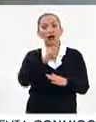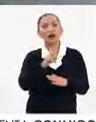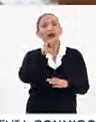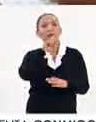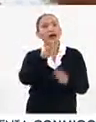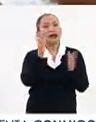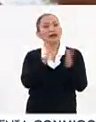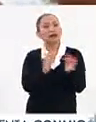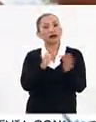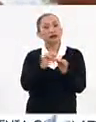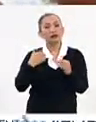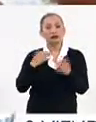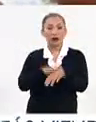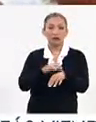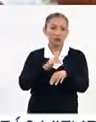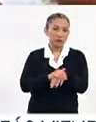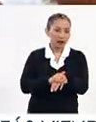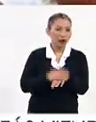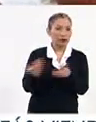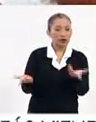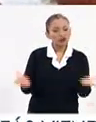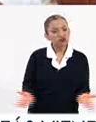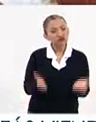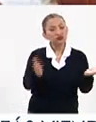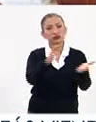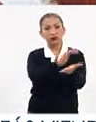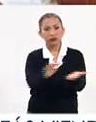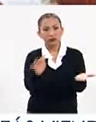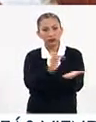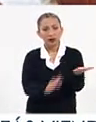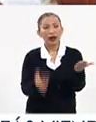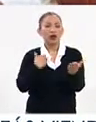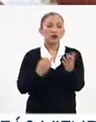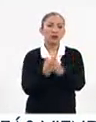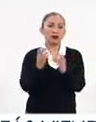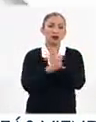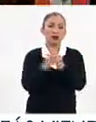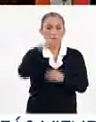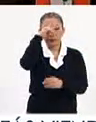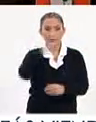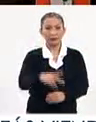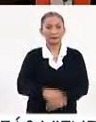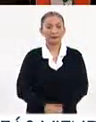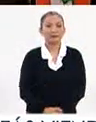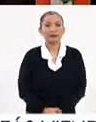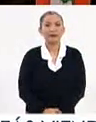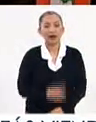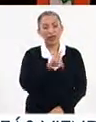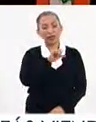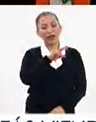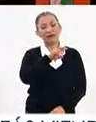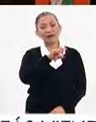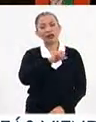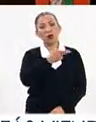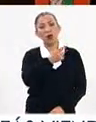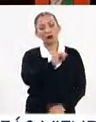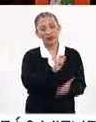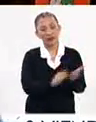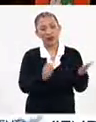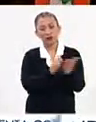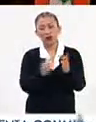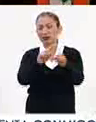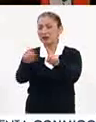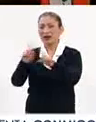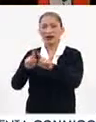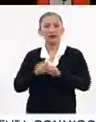los comentarios de nuestros amigos, promotores de la lectura, en Novedad de la Patria. David Huerta ha escrito y publicado